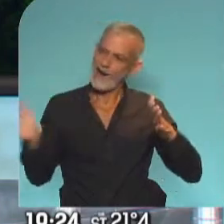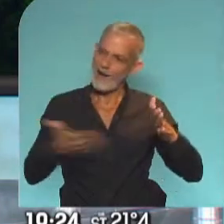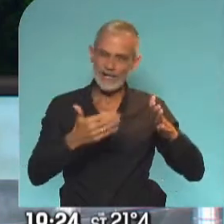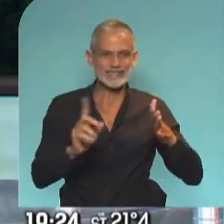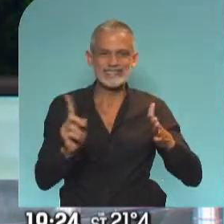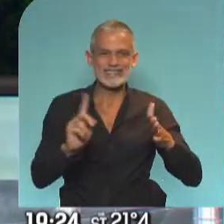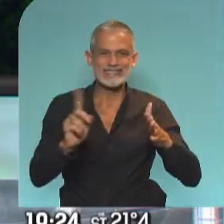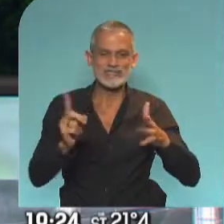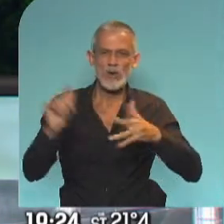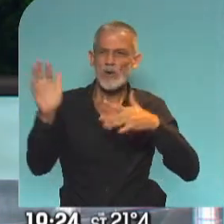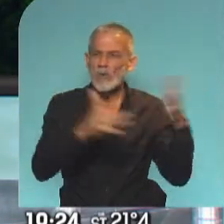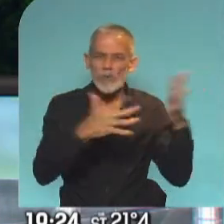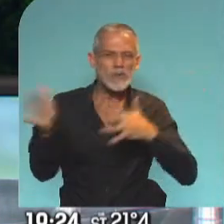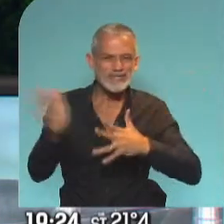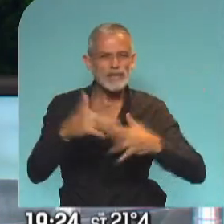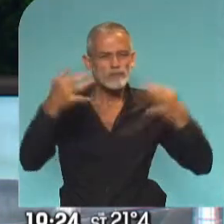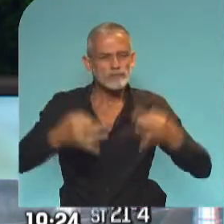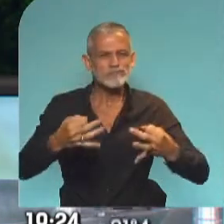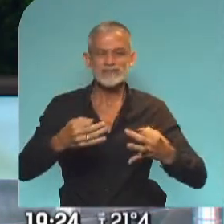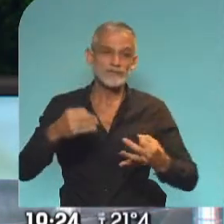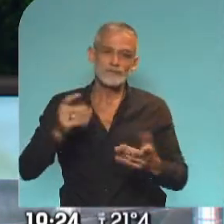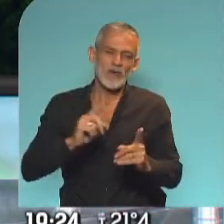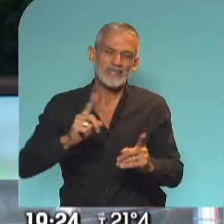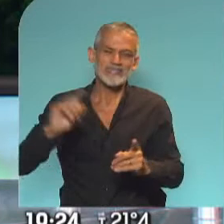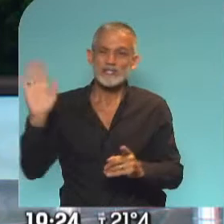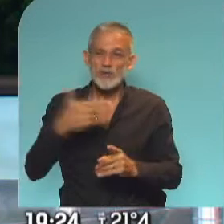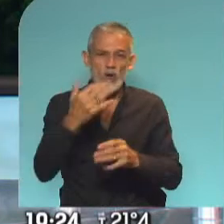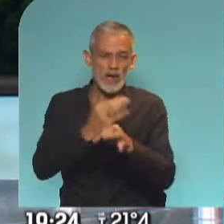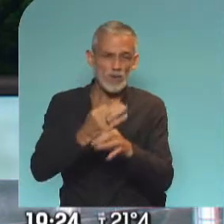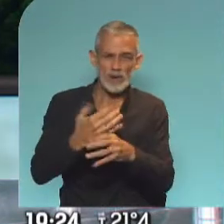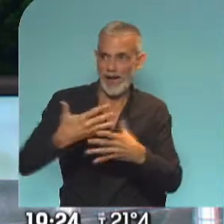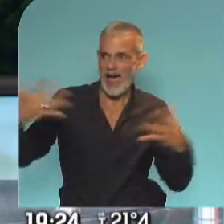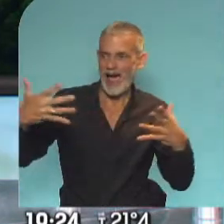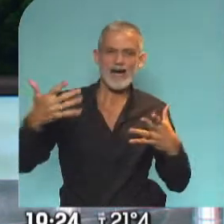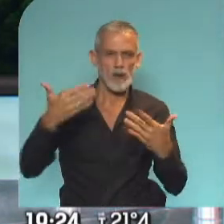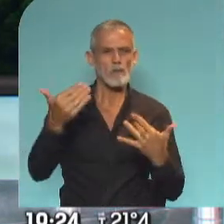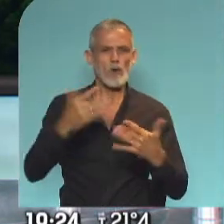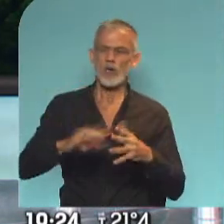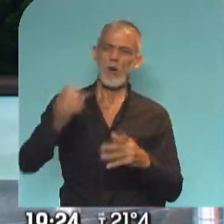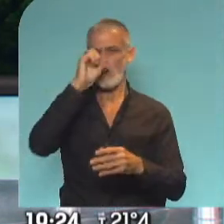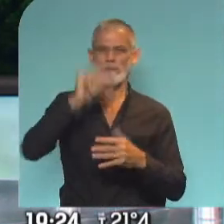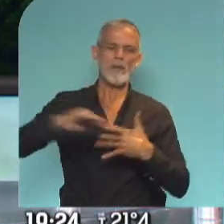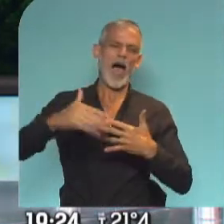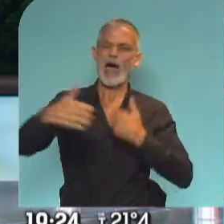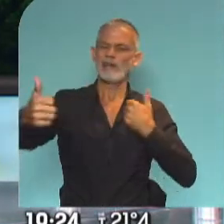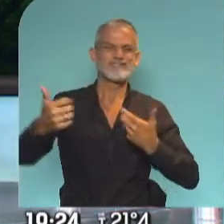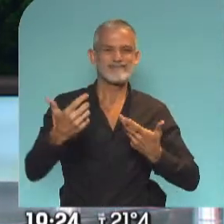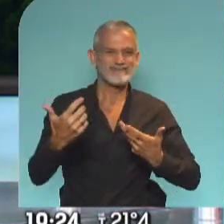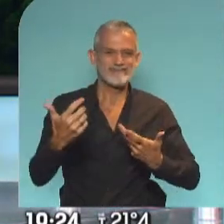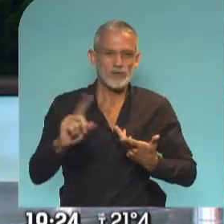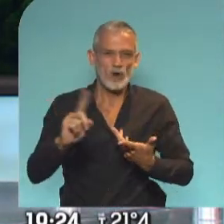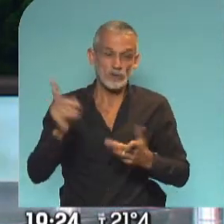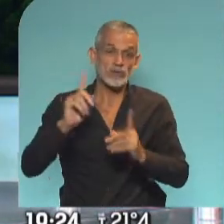darles ventilación a sus alumnos. No son todas las escuelas muy amplias de posibilitar un patio. Y hay muchos chicos que